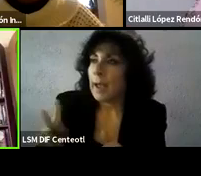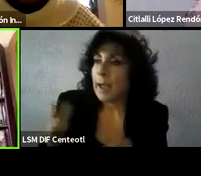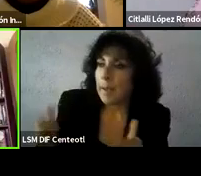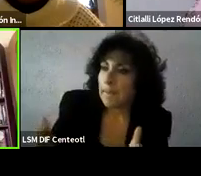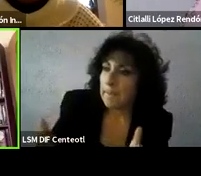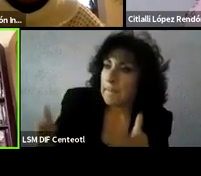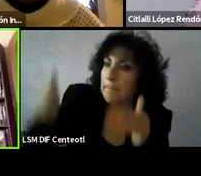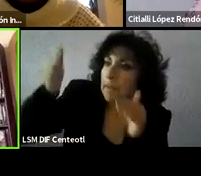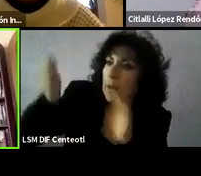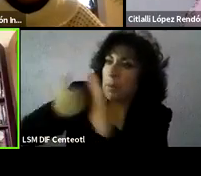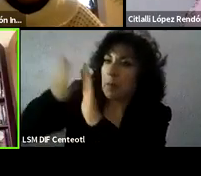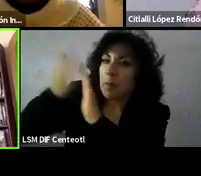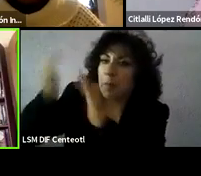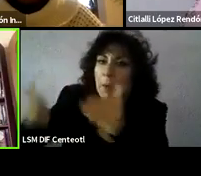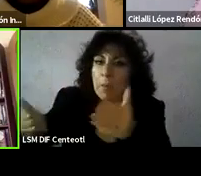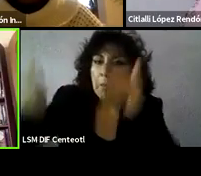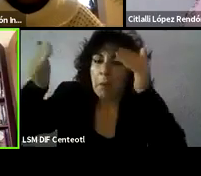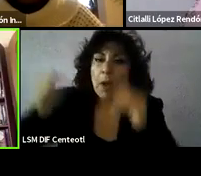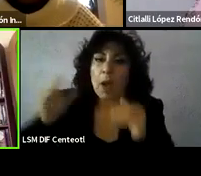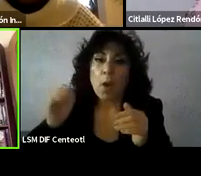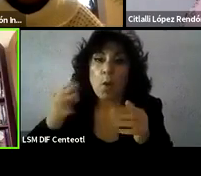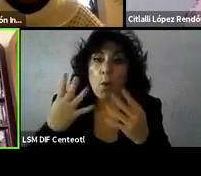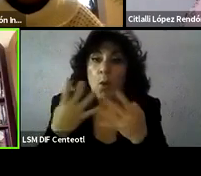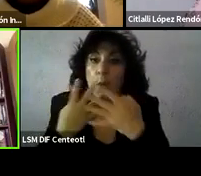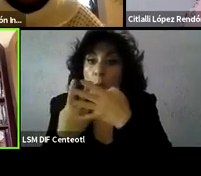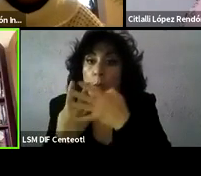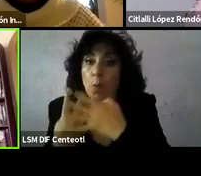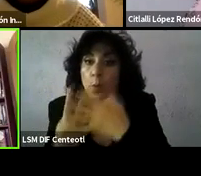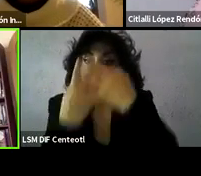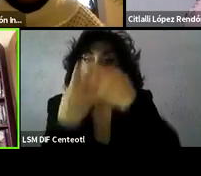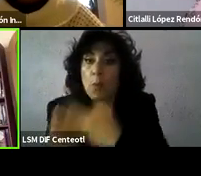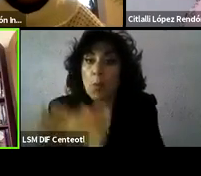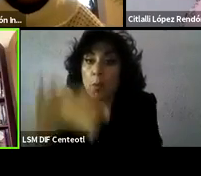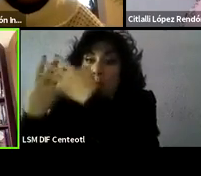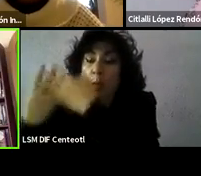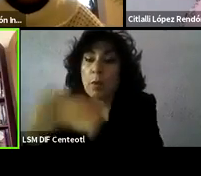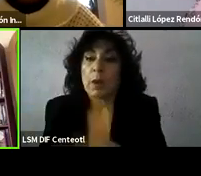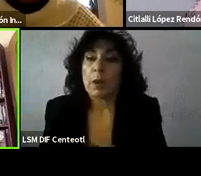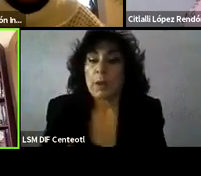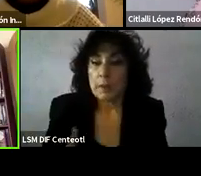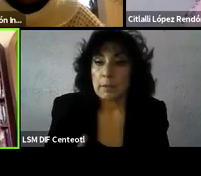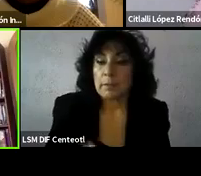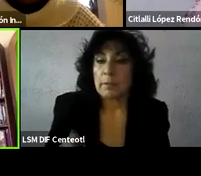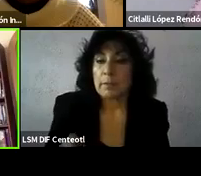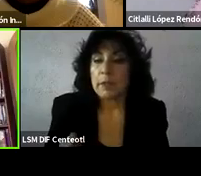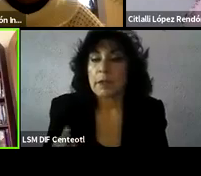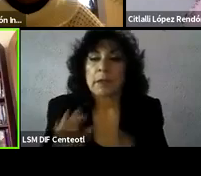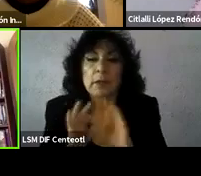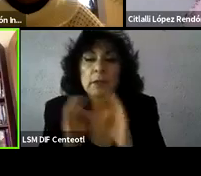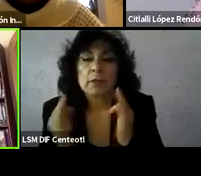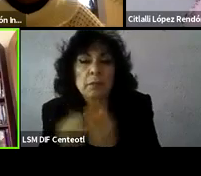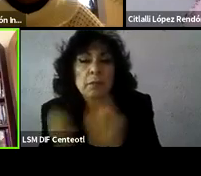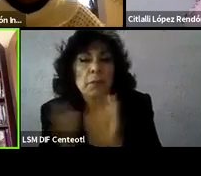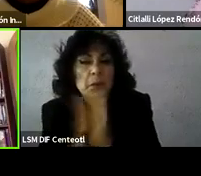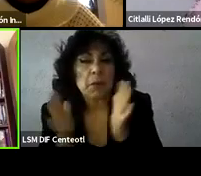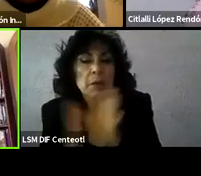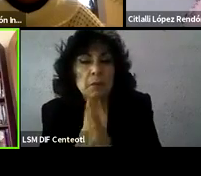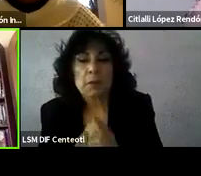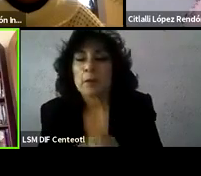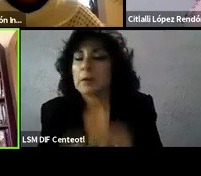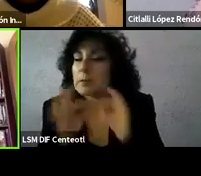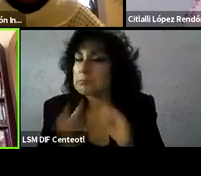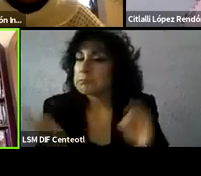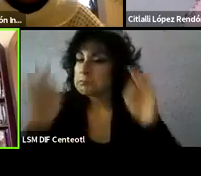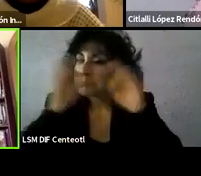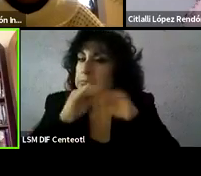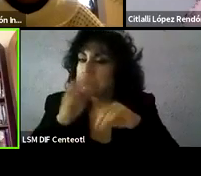hay que poner, etcétera, y entonces se van creando como este nivel de participación, este nivel de